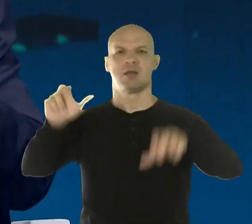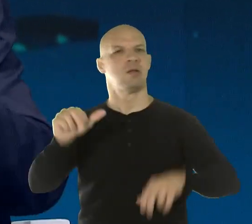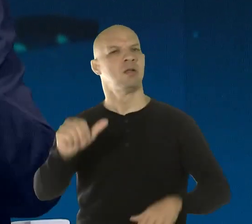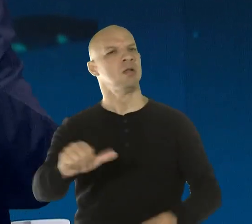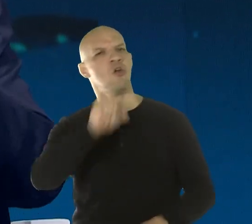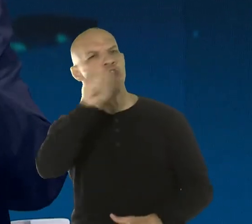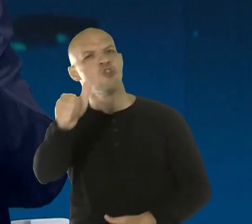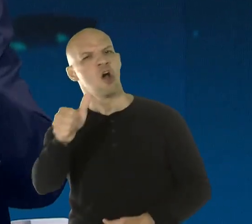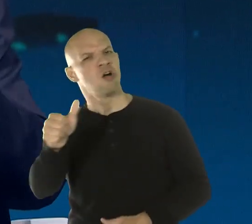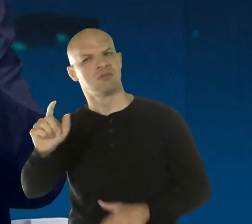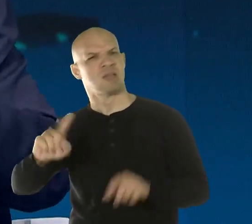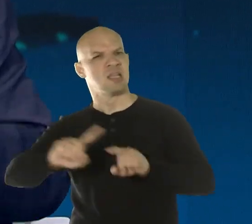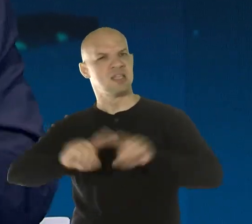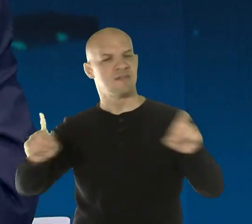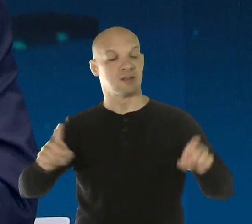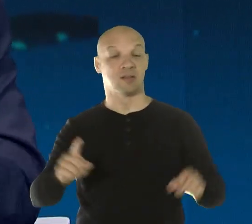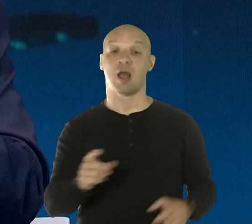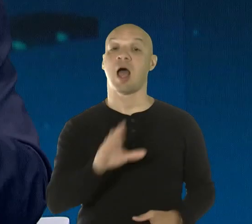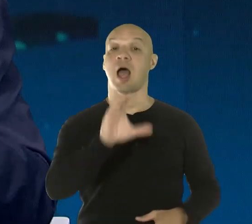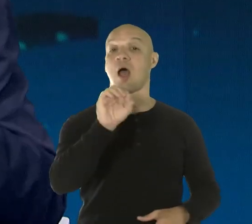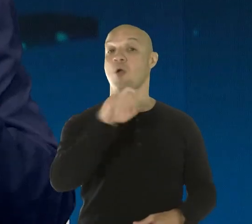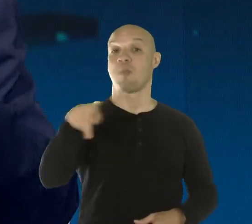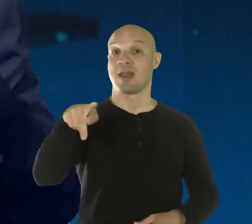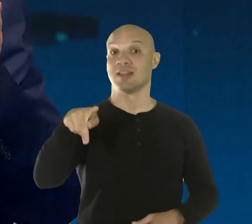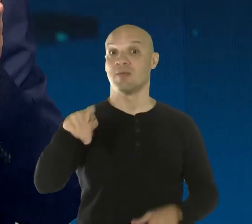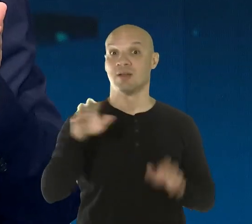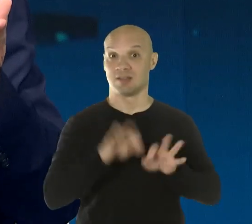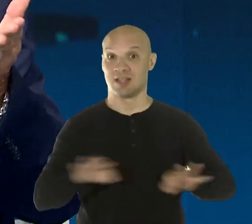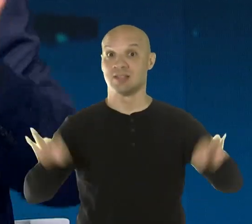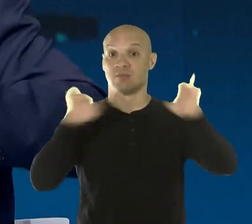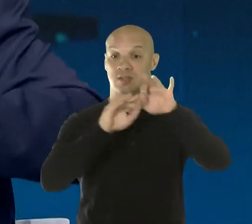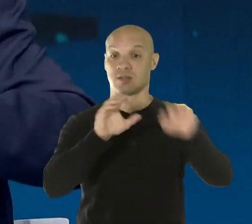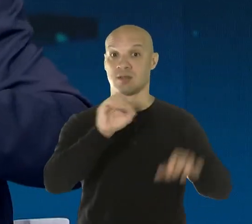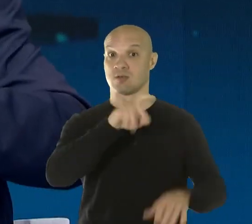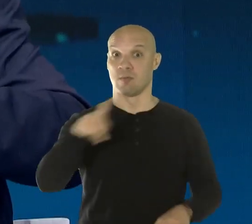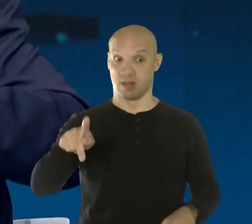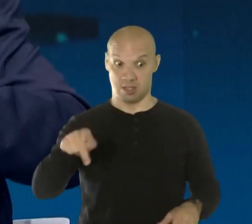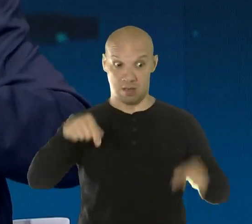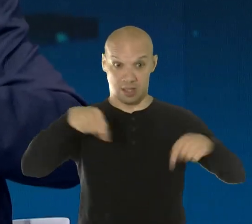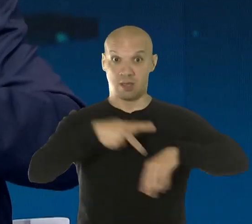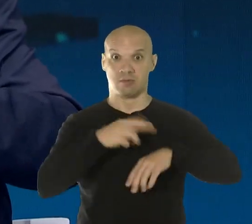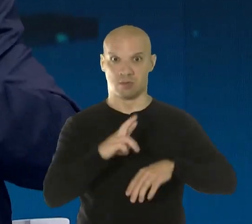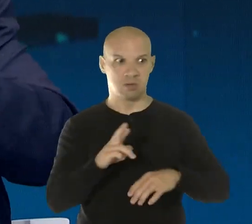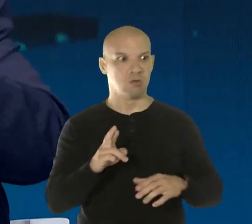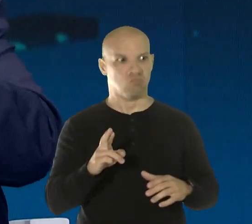Y sí es interesante que el asunto de las cooperativas, es importante establecer, las cooperativas son grandes en Puerto Rico.